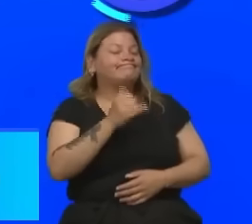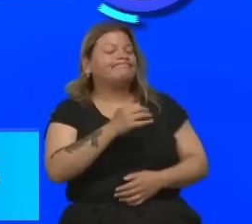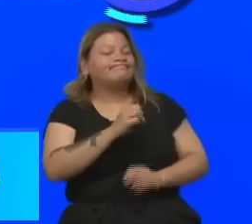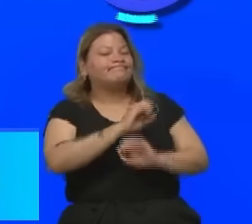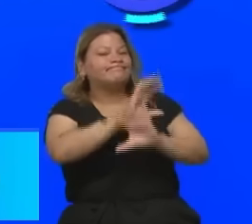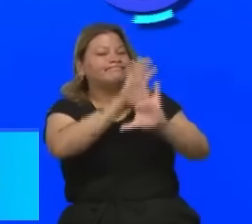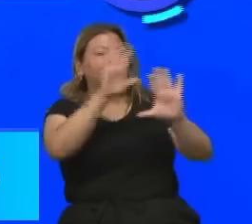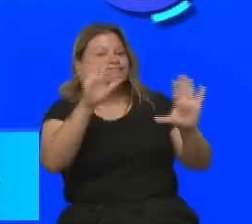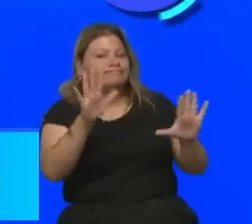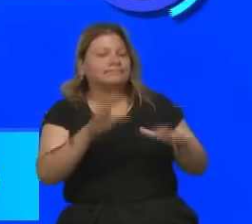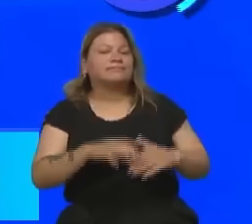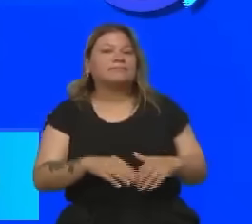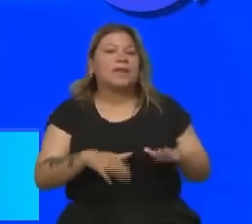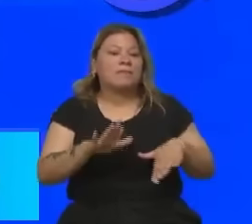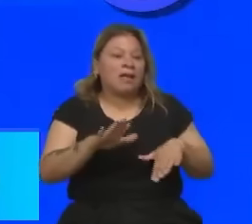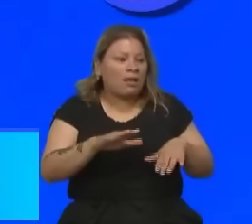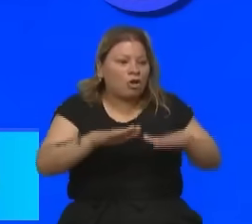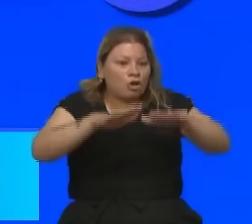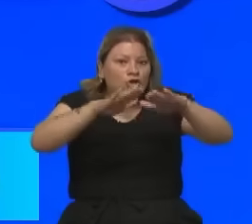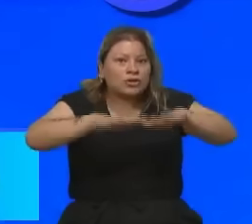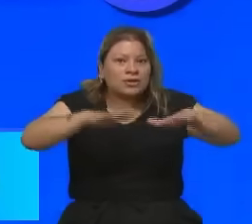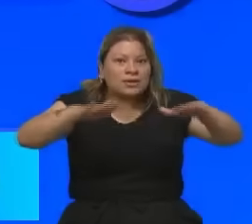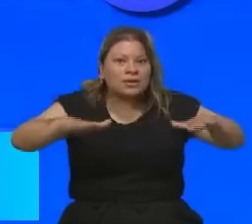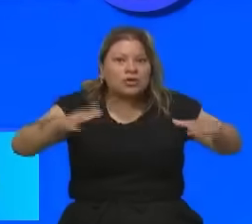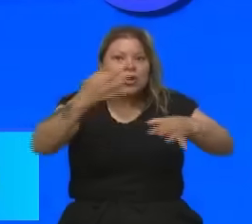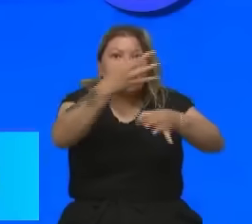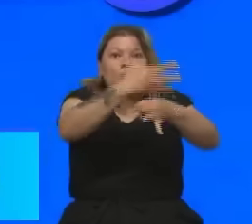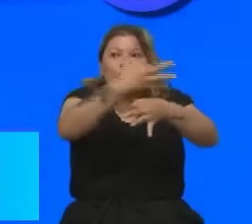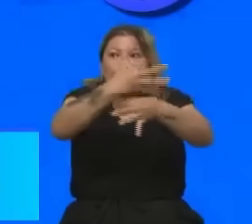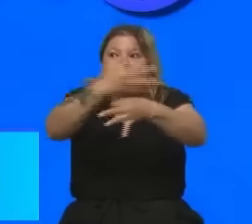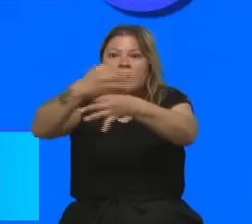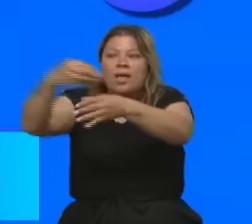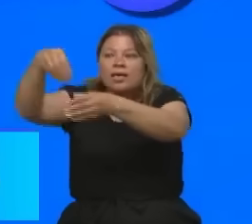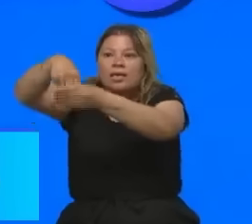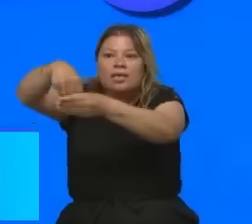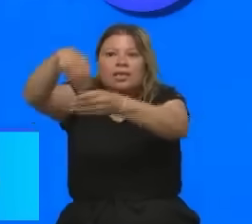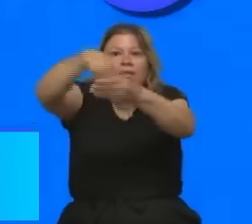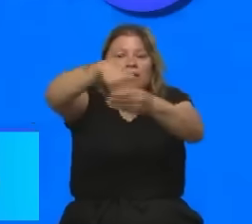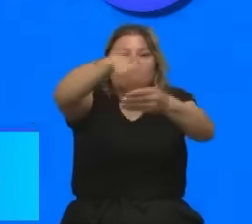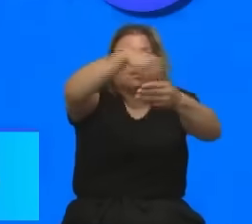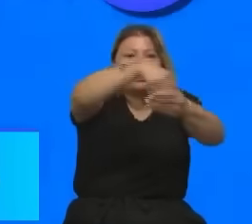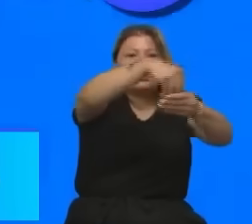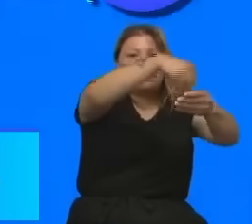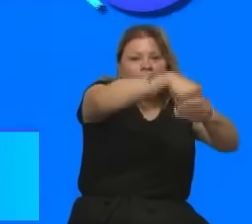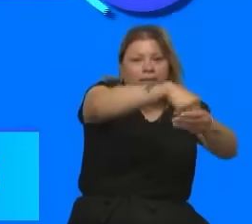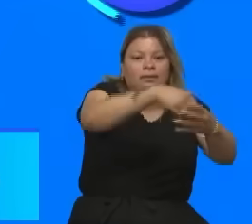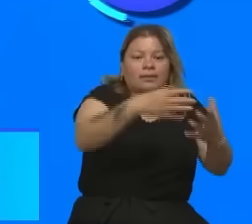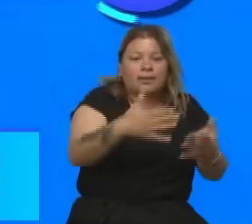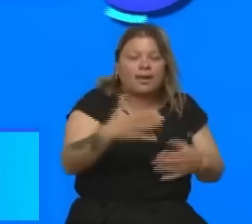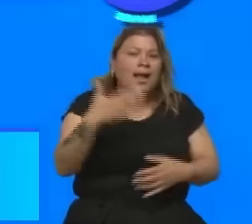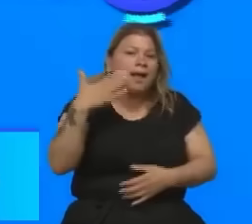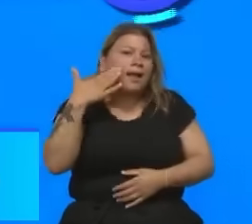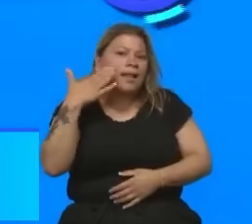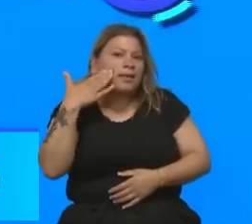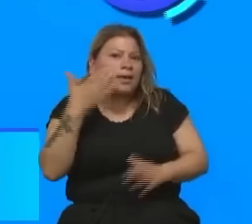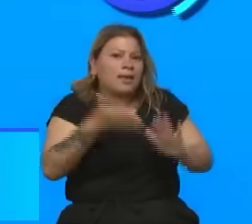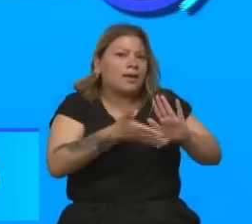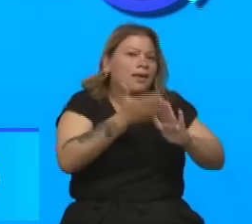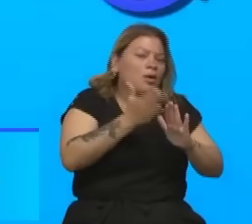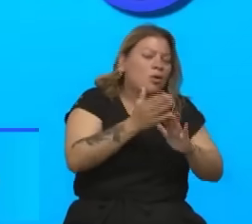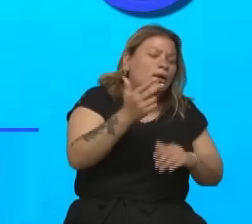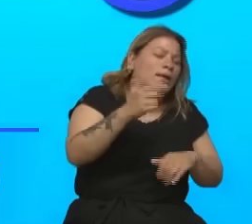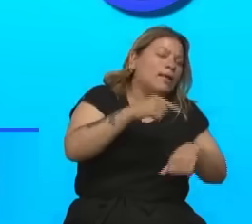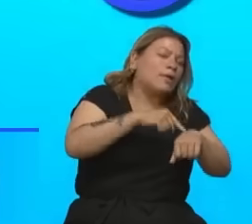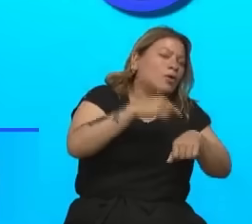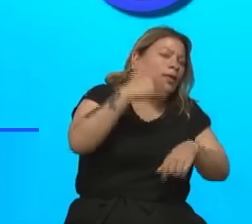los horarios de los chicos en los colegios, en las escuelas, sí, que salen en la primera hora de la tarde o avanzada a las 3,